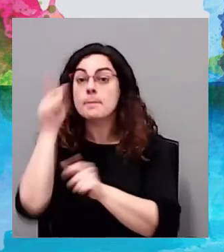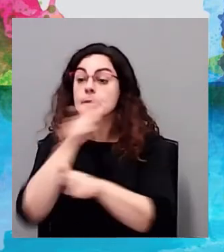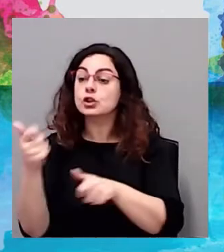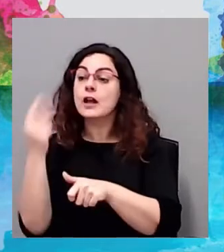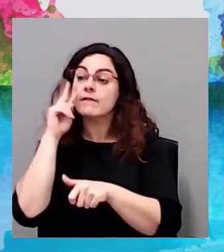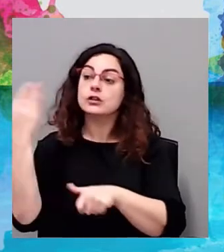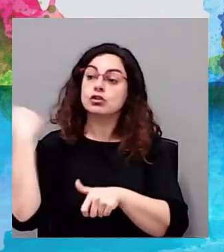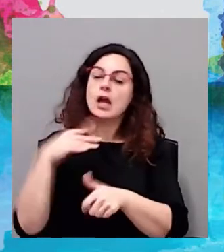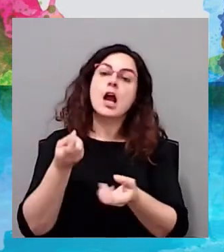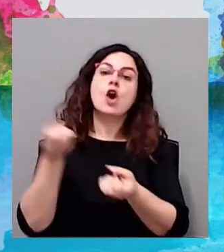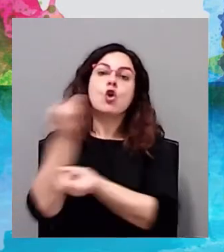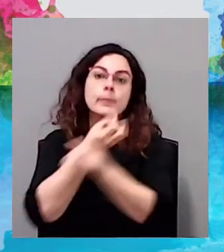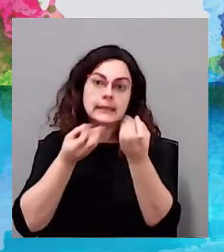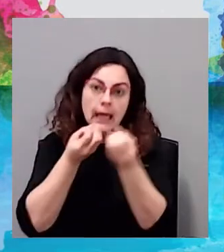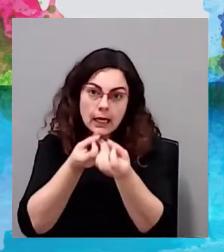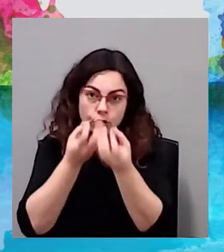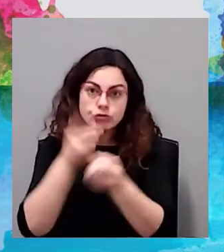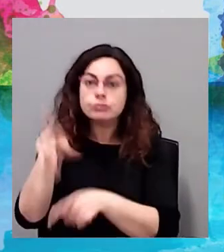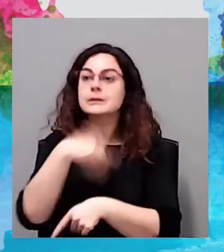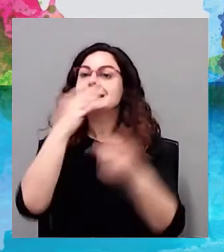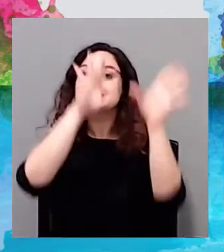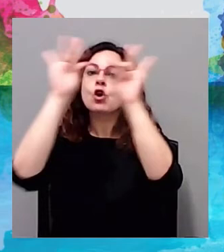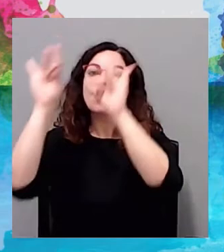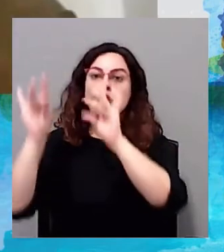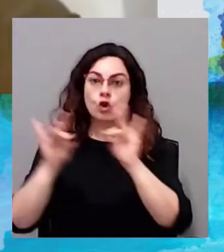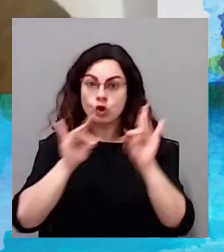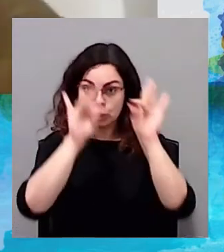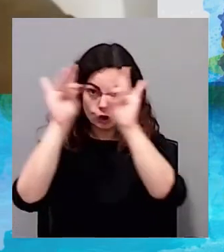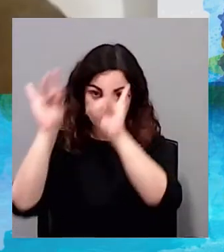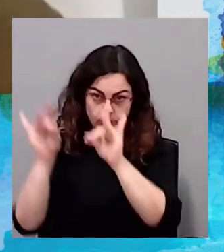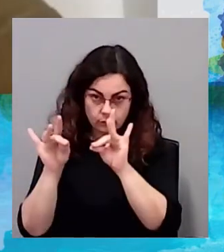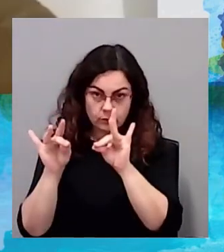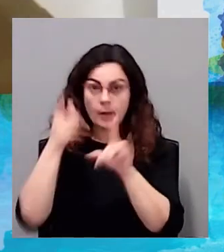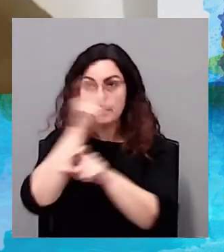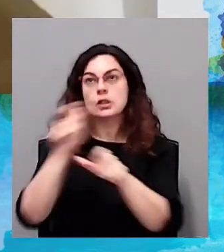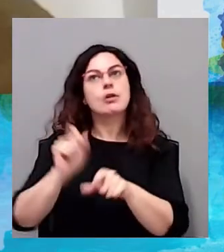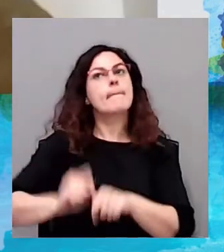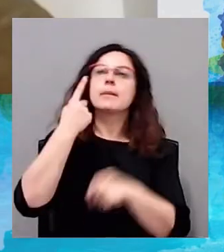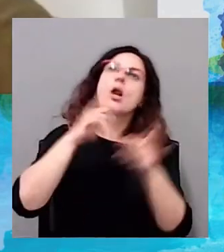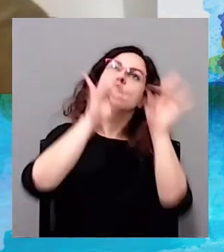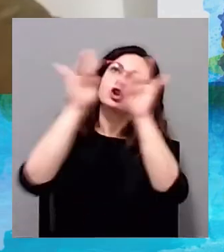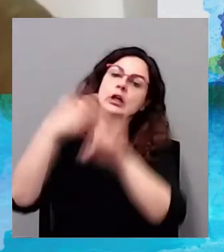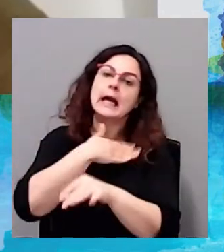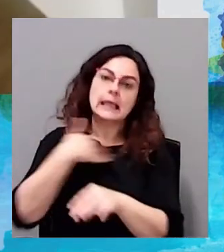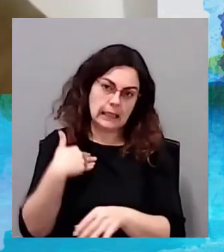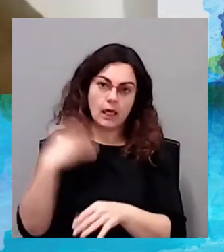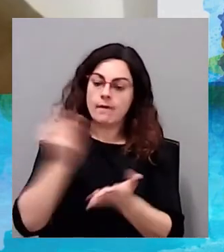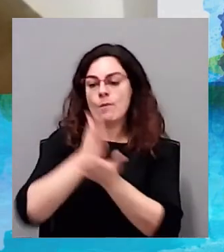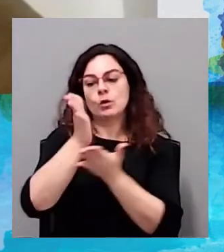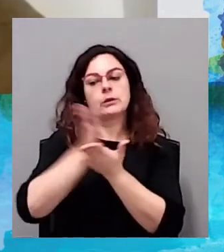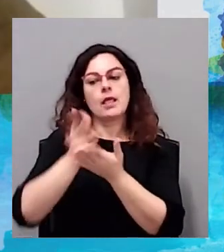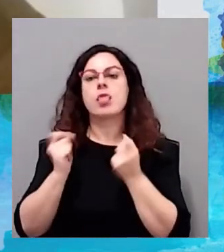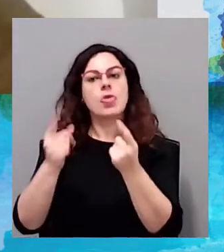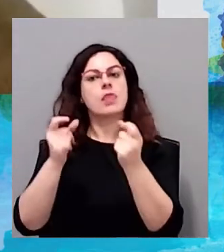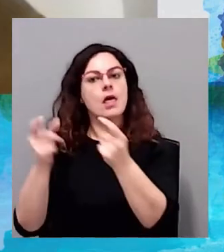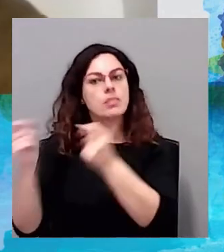la exploración, a veces también hay personas que quieren explorar primero, siempre hay que dar pues, diferentes posibilidades. Los comentarios